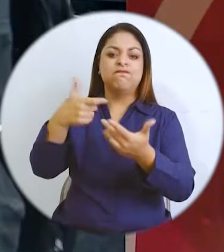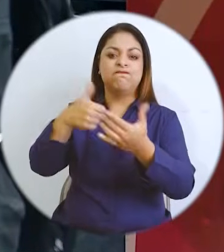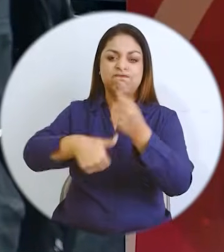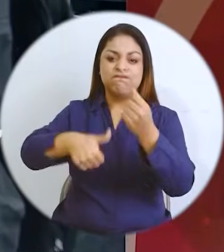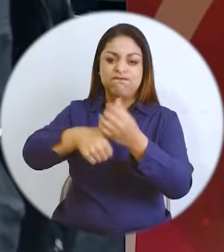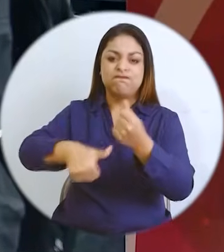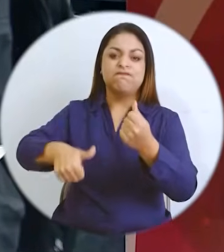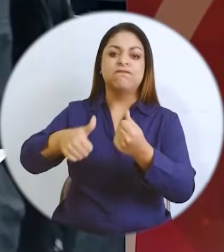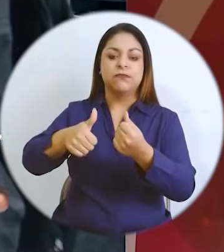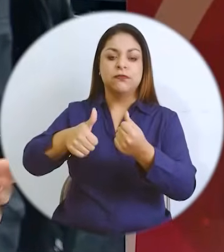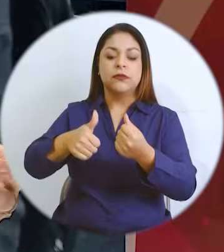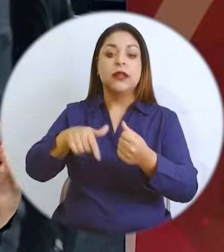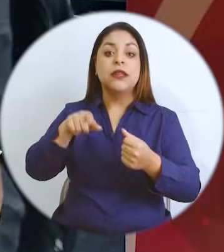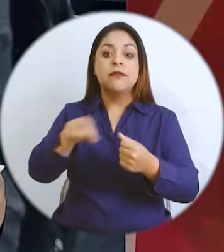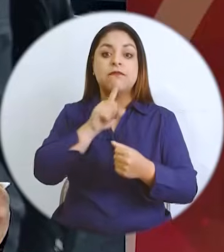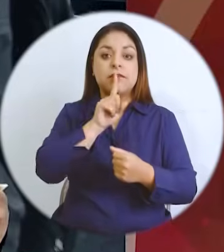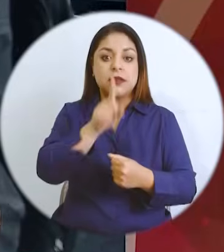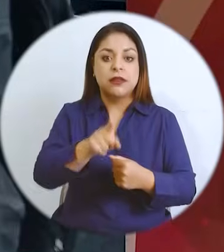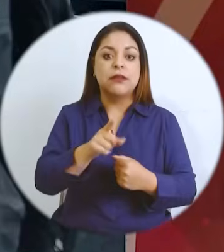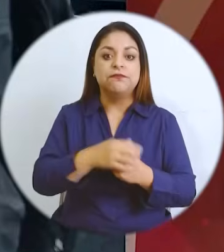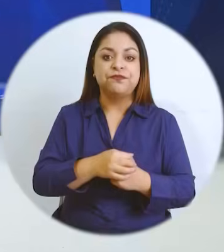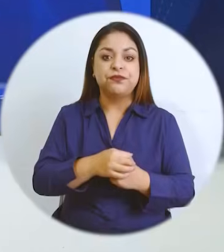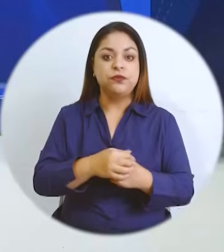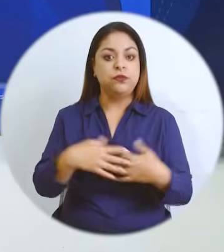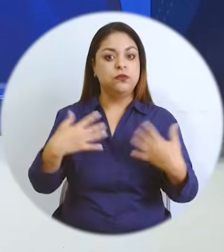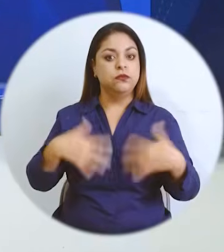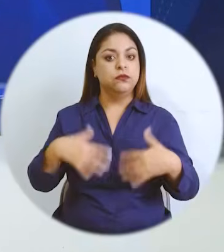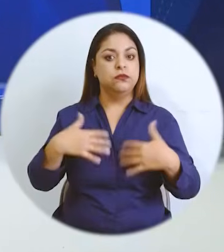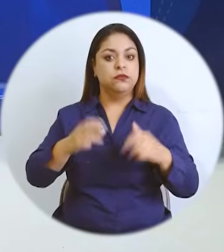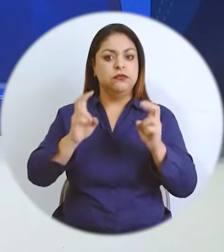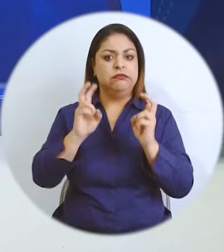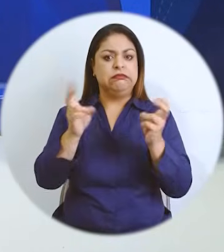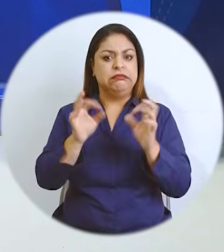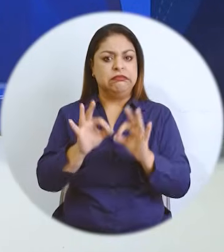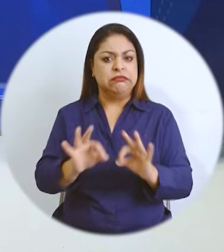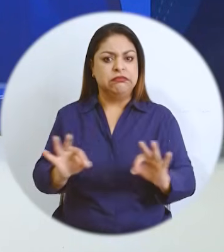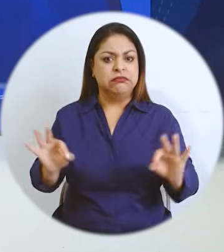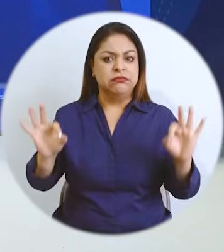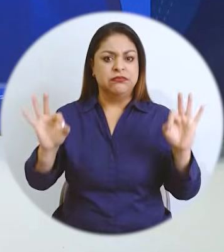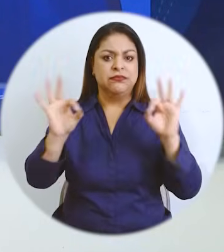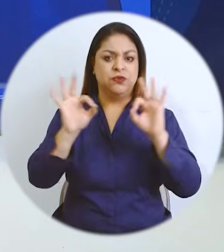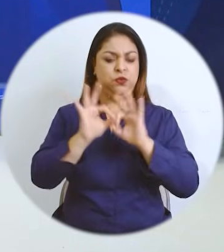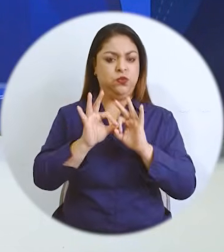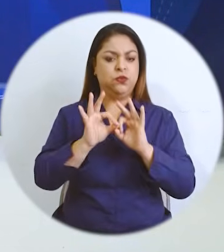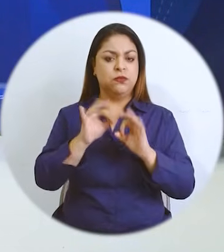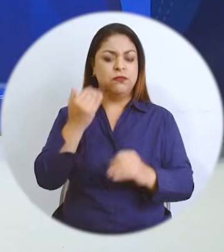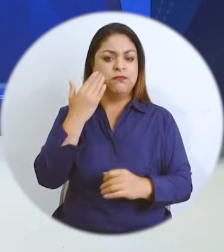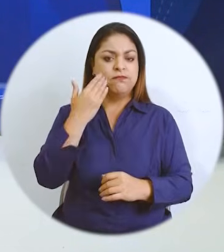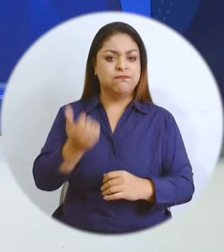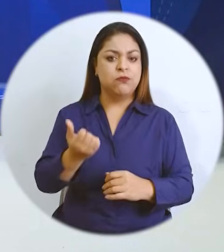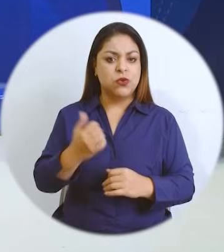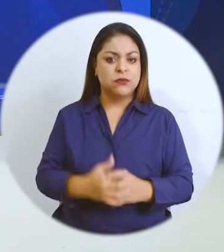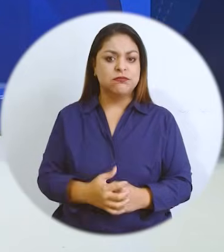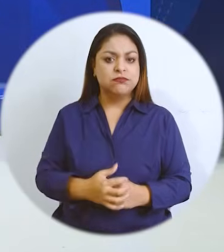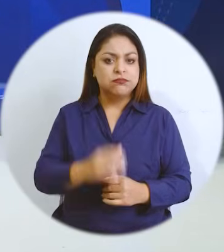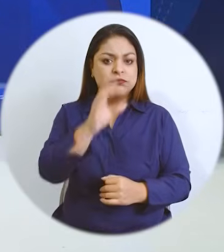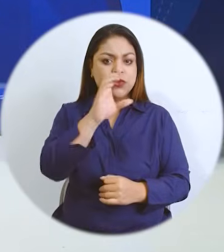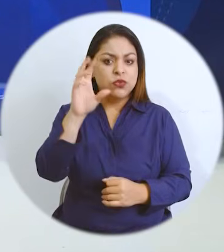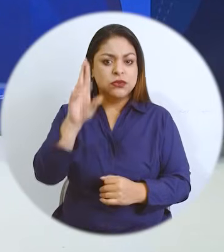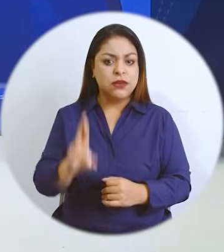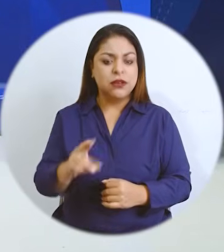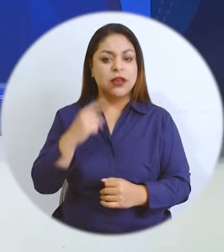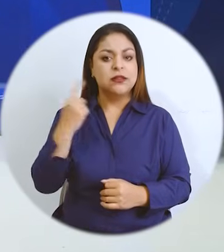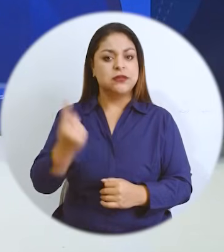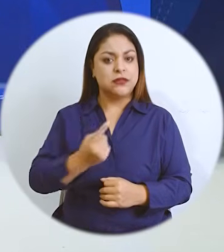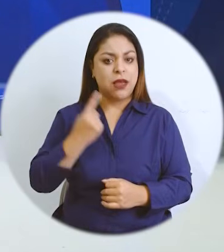fecales. Definitivamente es un tema relevante, es muy relevante, puesto que Costa Rica